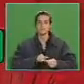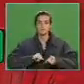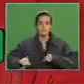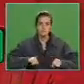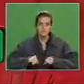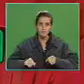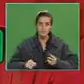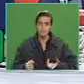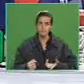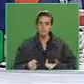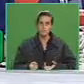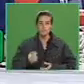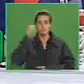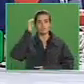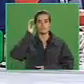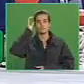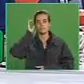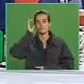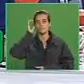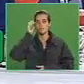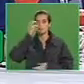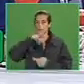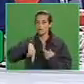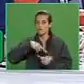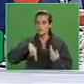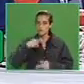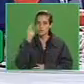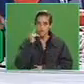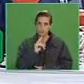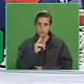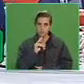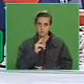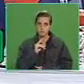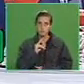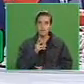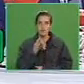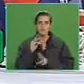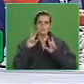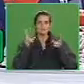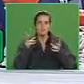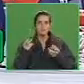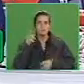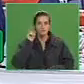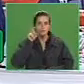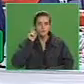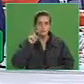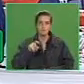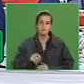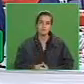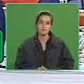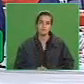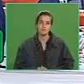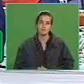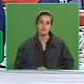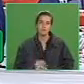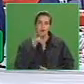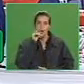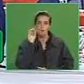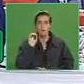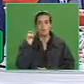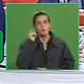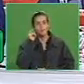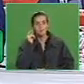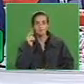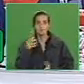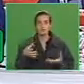movilizada, consciente de la revolución bolivariana, está en el tema de la formación. Un hombre o una mujer, un